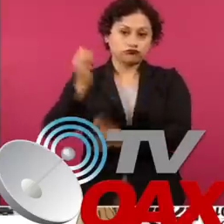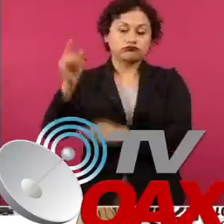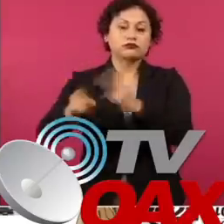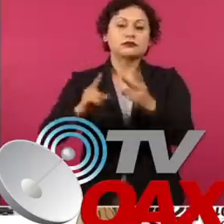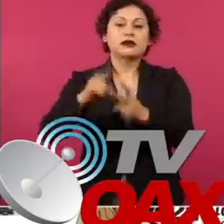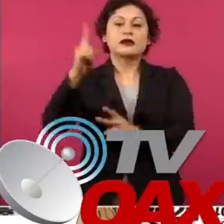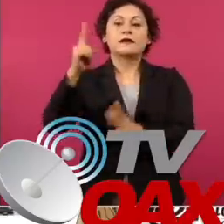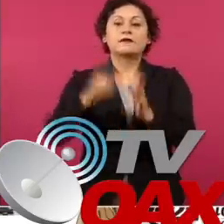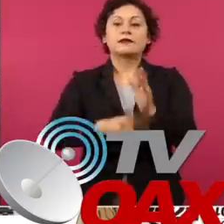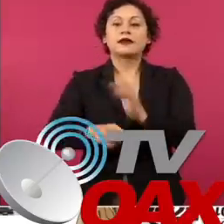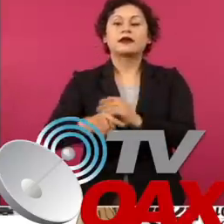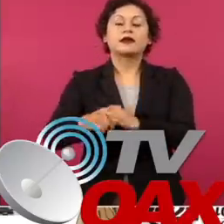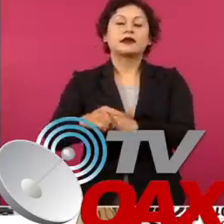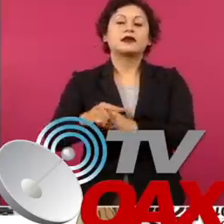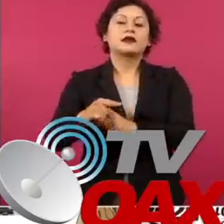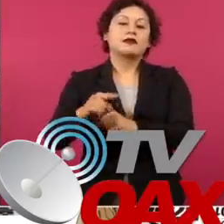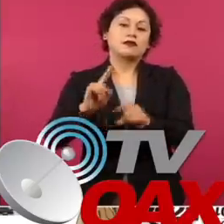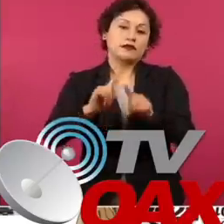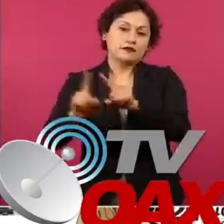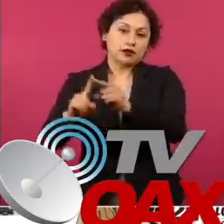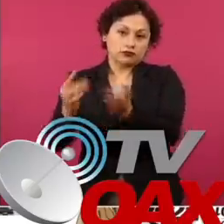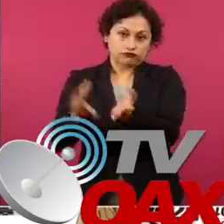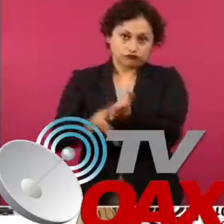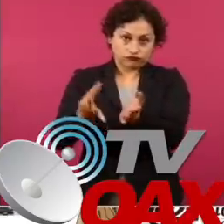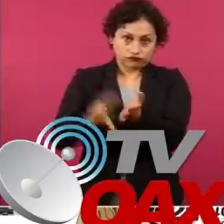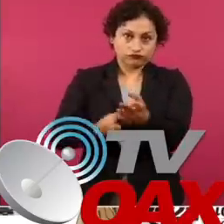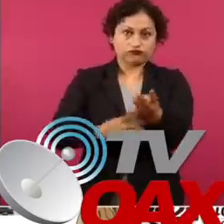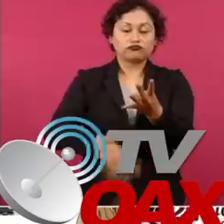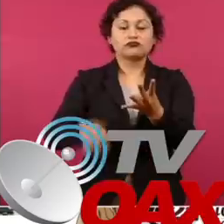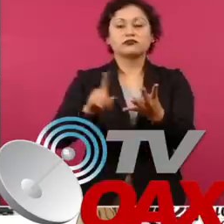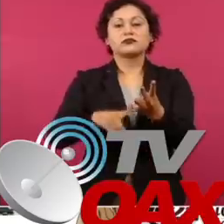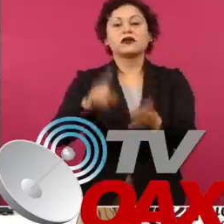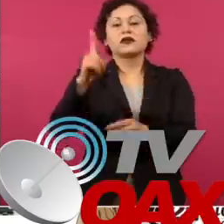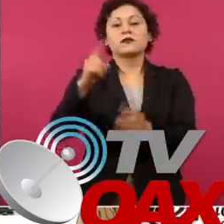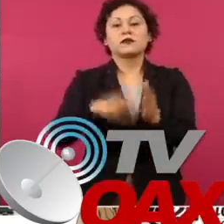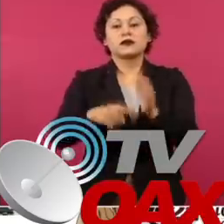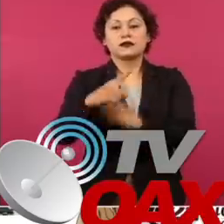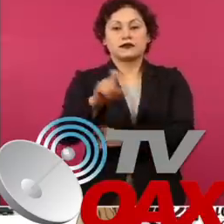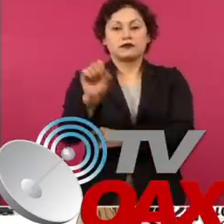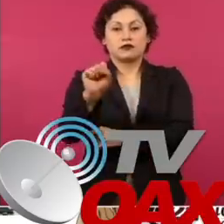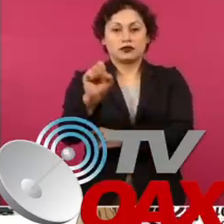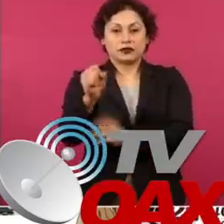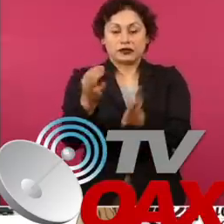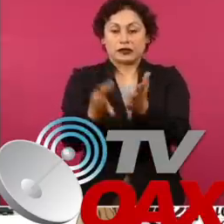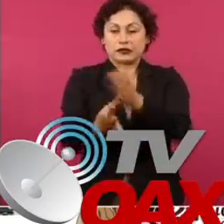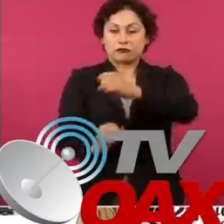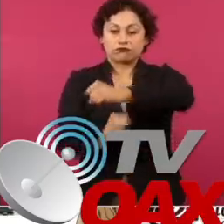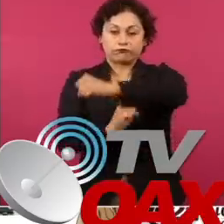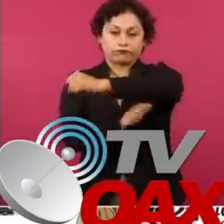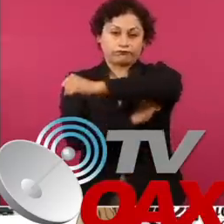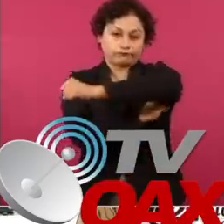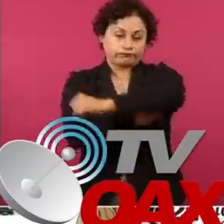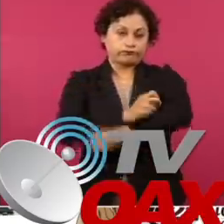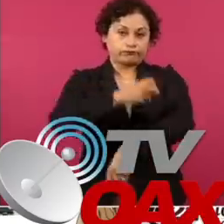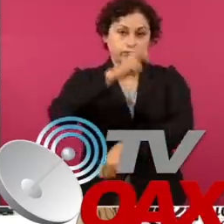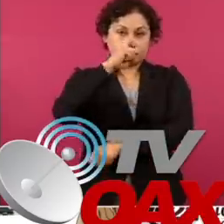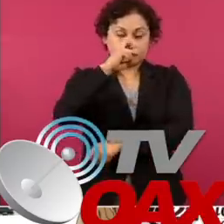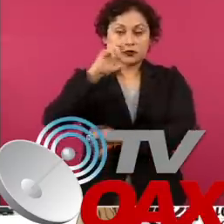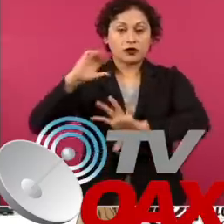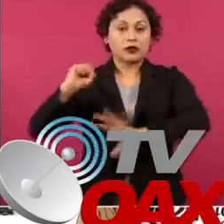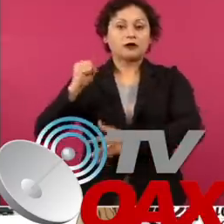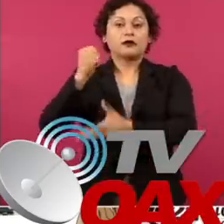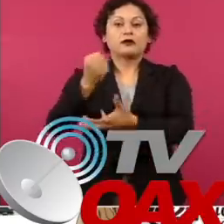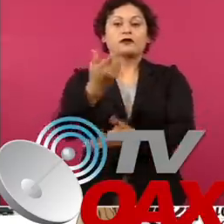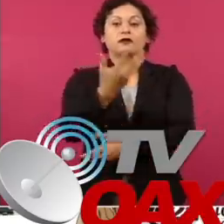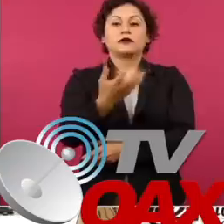toneladas de acero de refuerzo y 1,360 toneladas de acero estructural. La estación tendrá un costo de